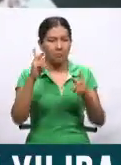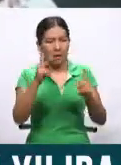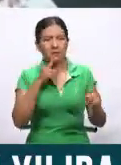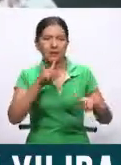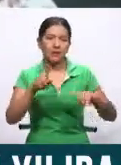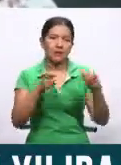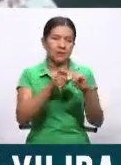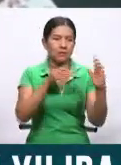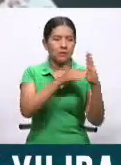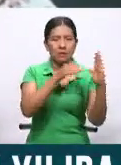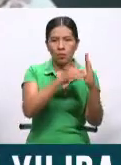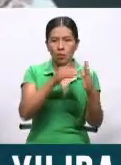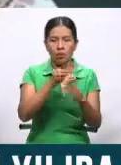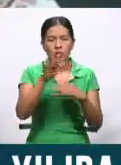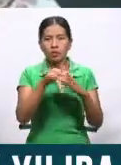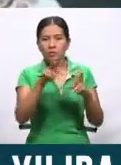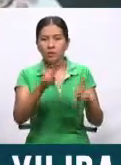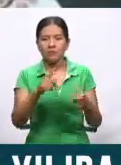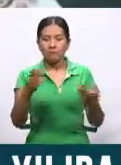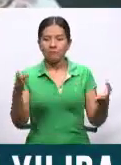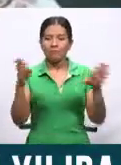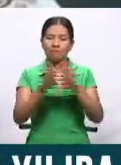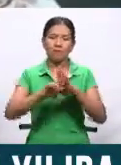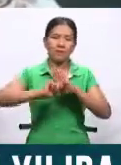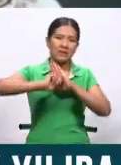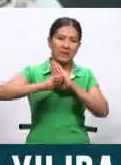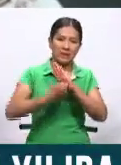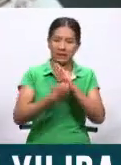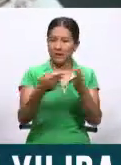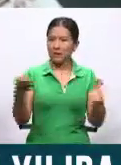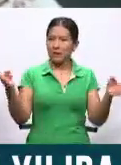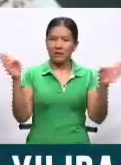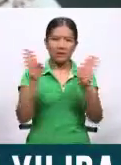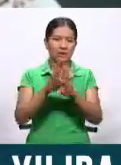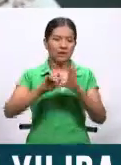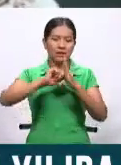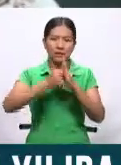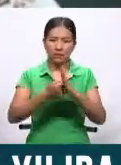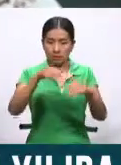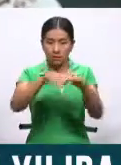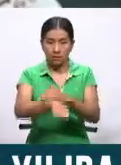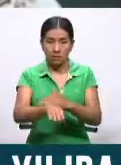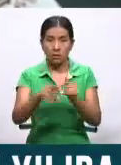personal, los encierran en el recinto, o sea,